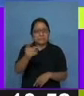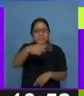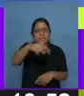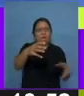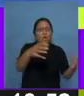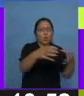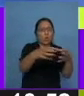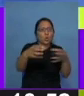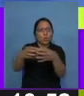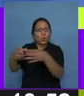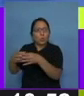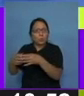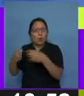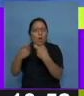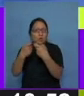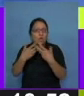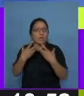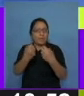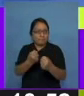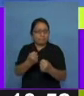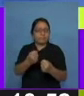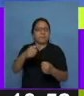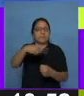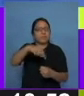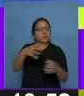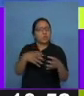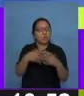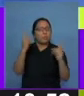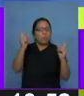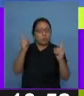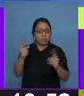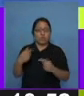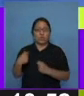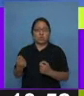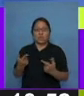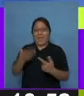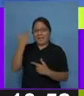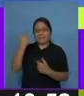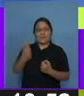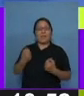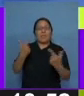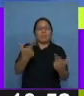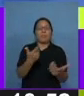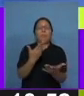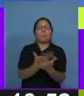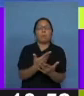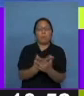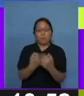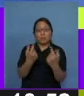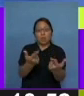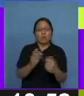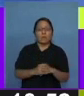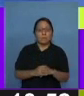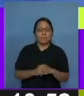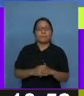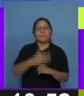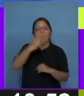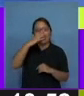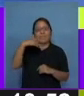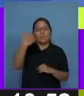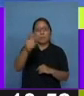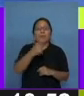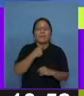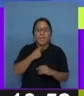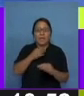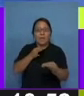poder solucionar estas cuestiones. Así que con el ofrecimiento de ayer y con la voluntad de un diálogo